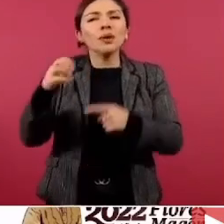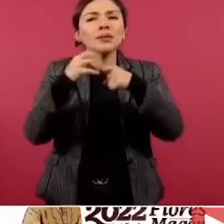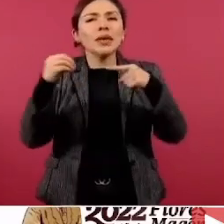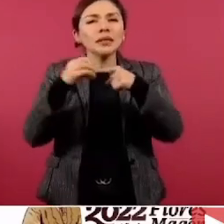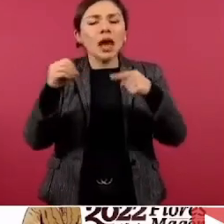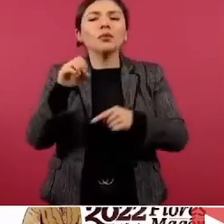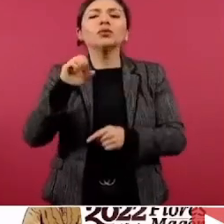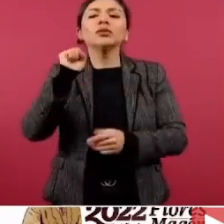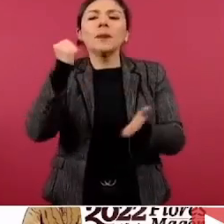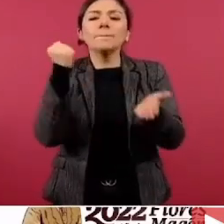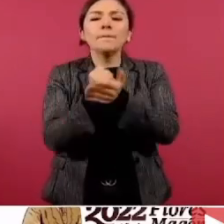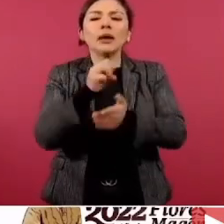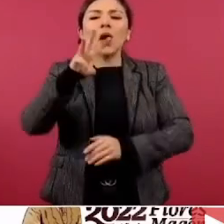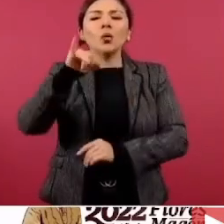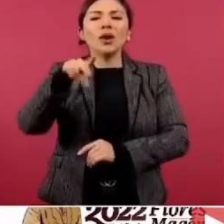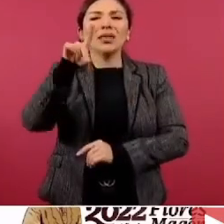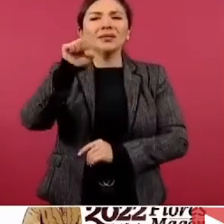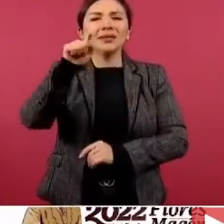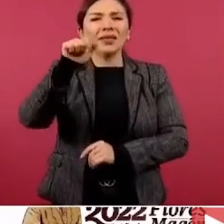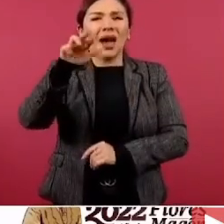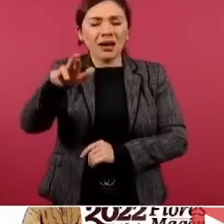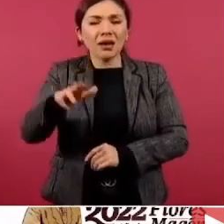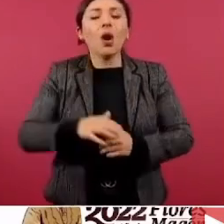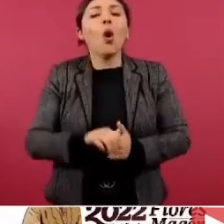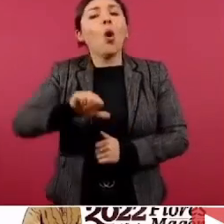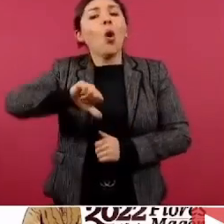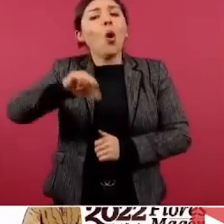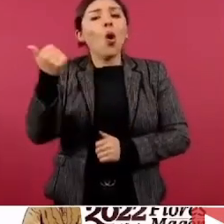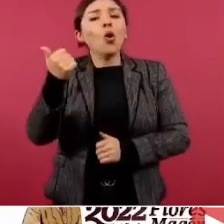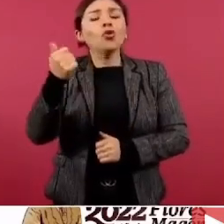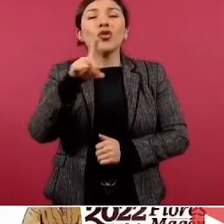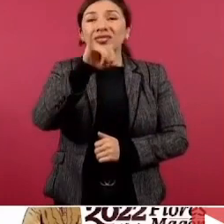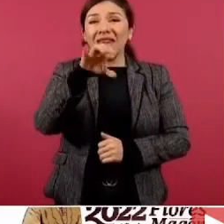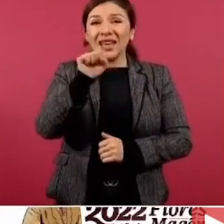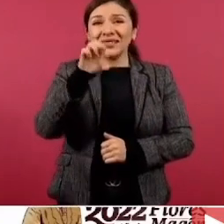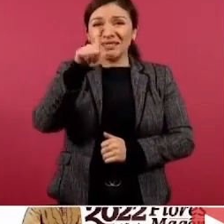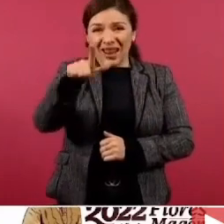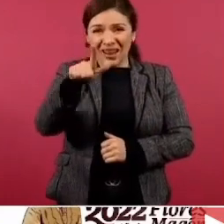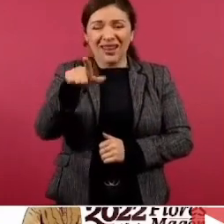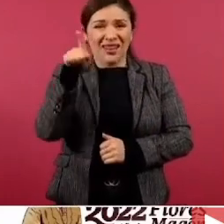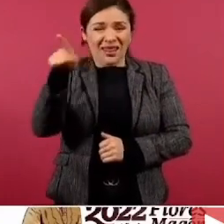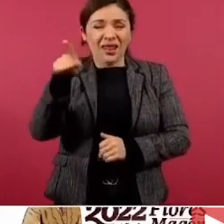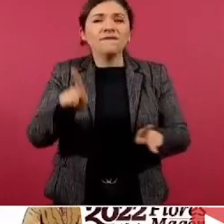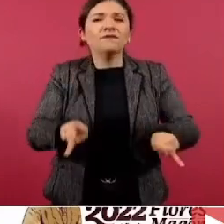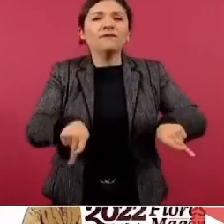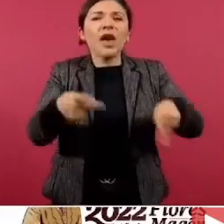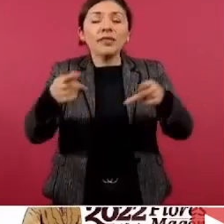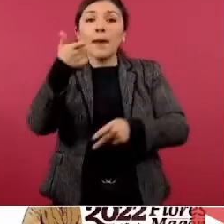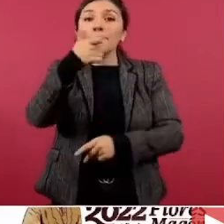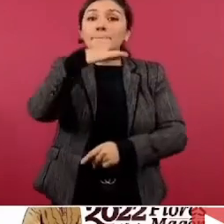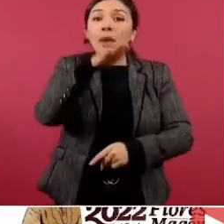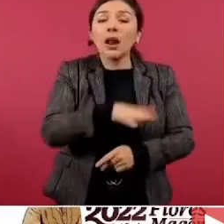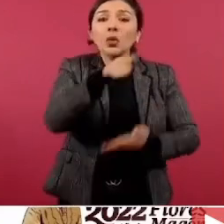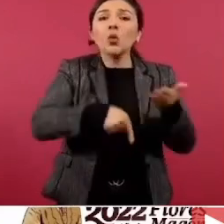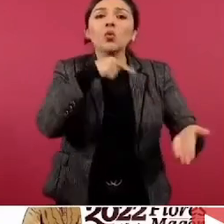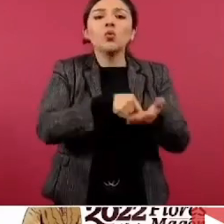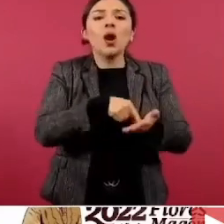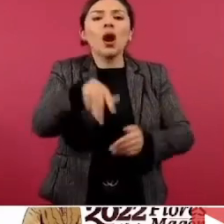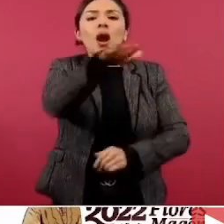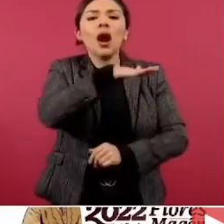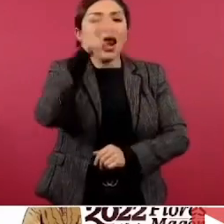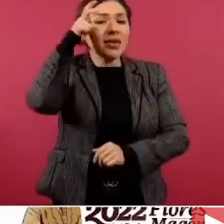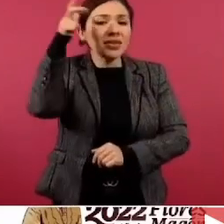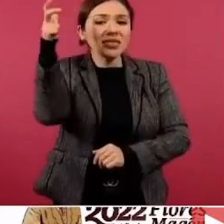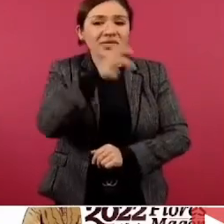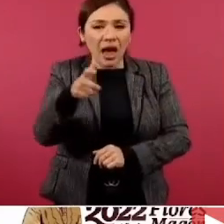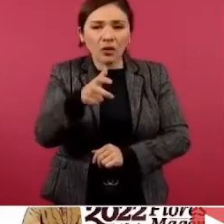centavos franquicia Winstar, y para el caso del diésel, Las más baratas fueron en Mineral de la Reforma